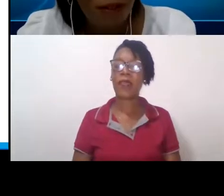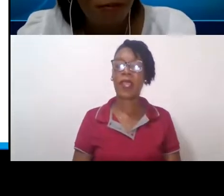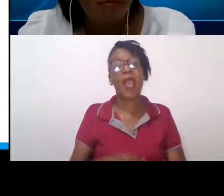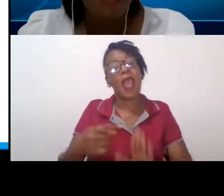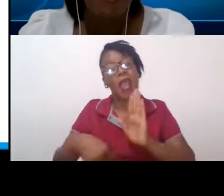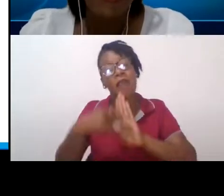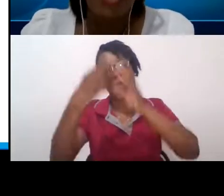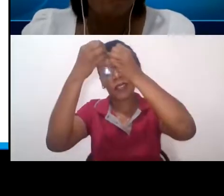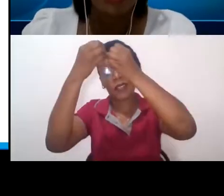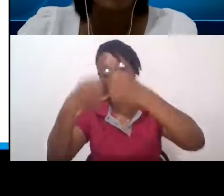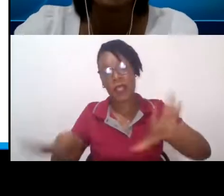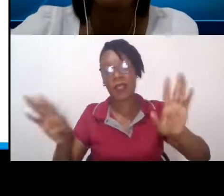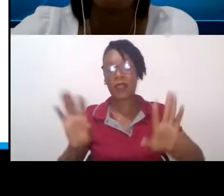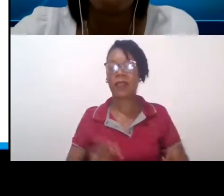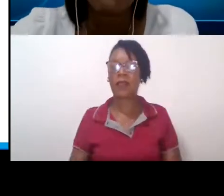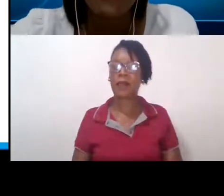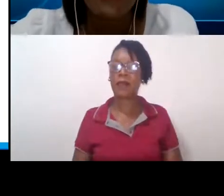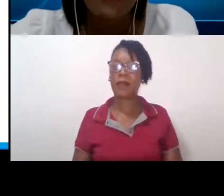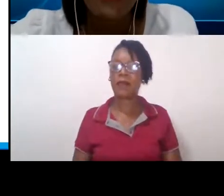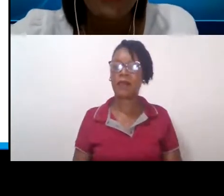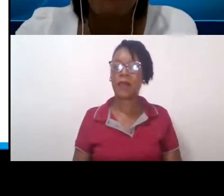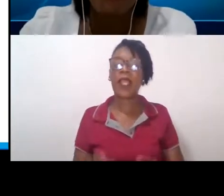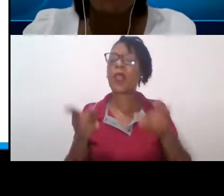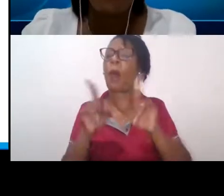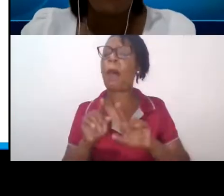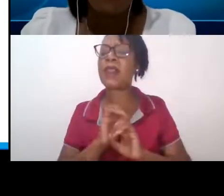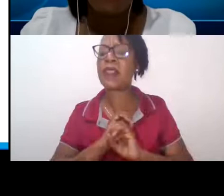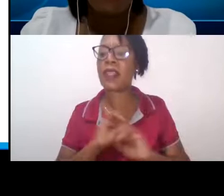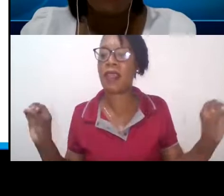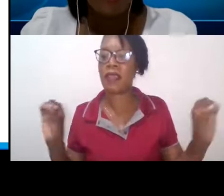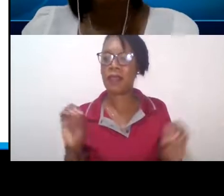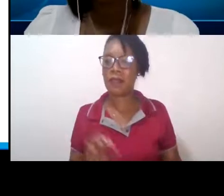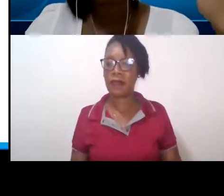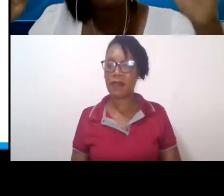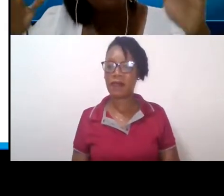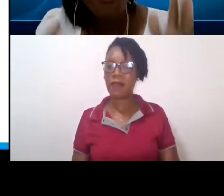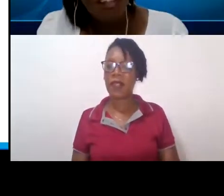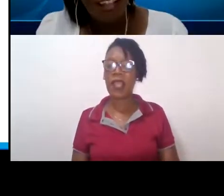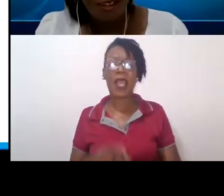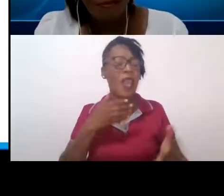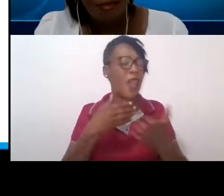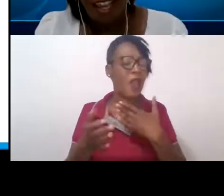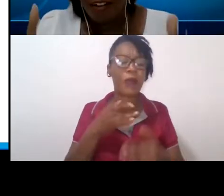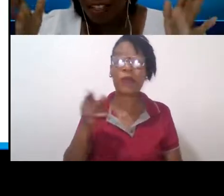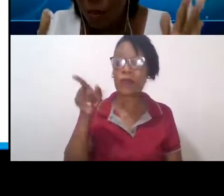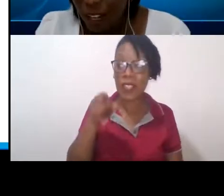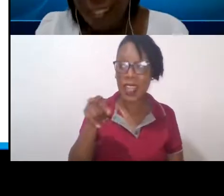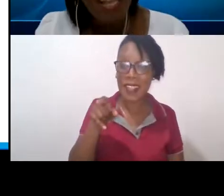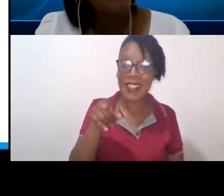se pierde, y a veces se pierde, y no pasa nada. Aunque ustedes no lo crean,